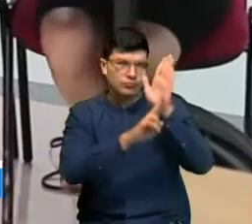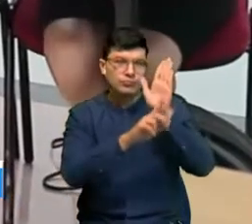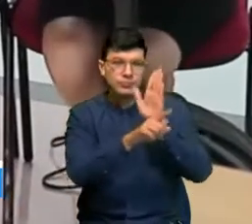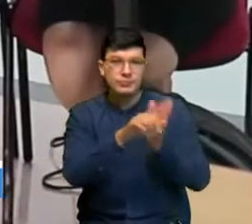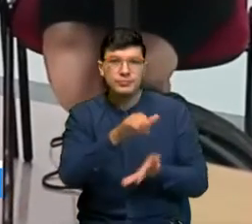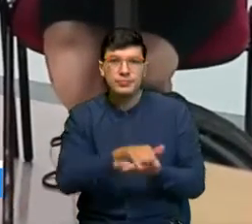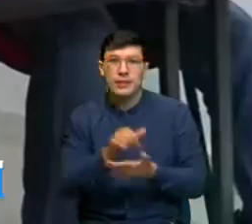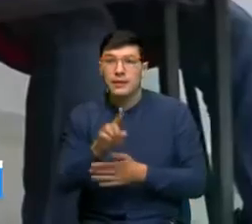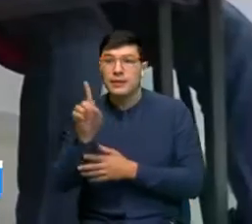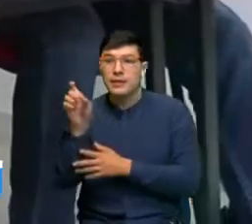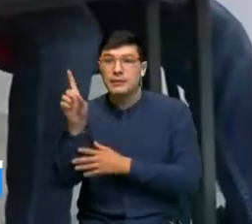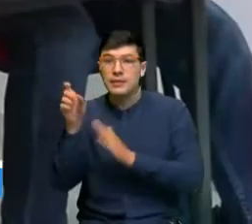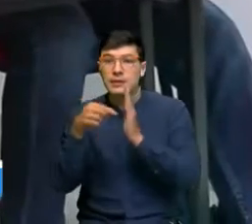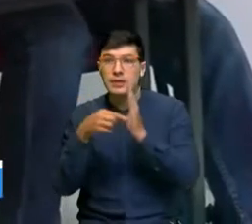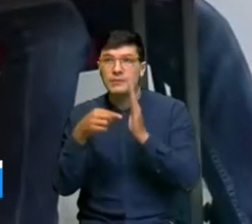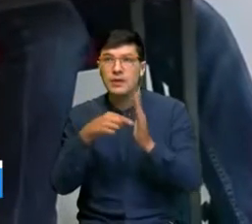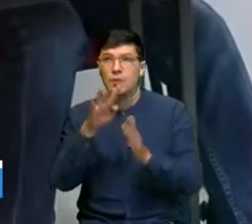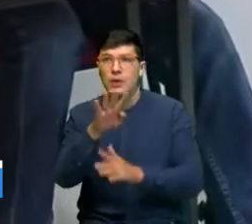los